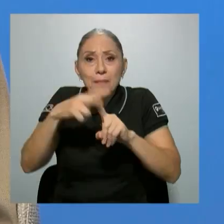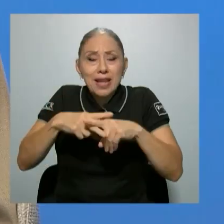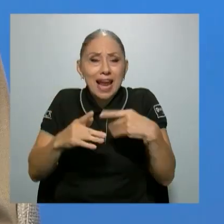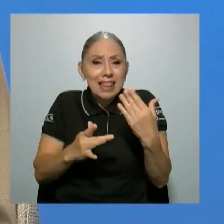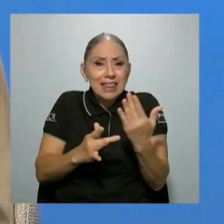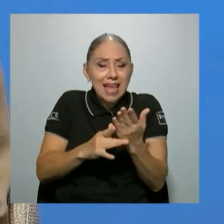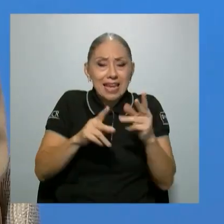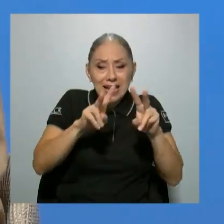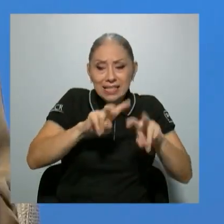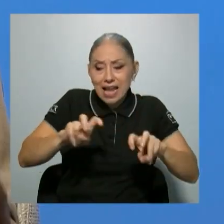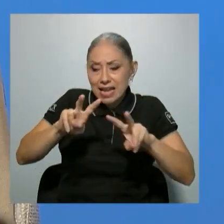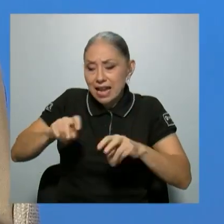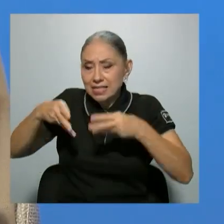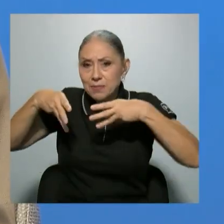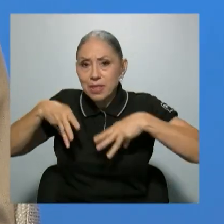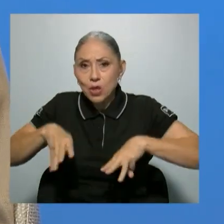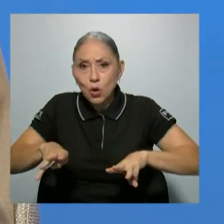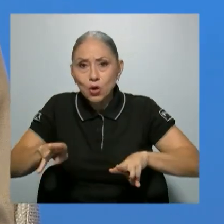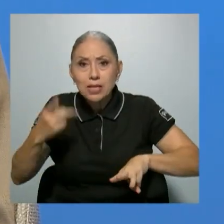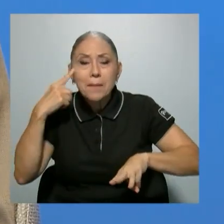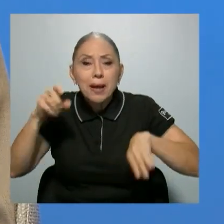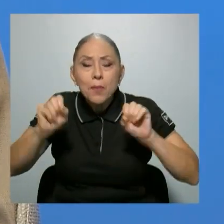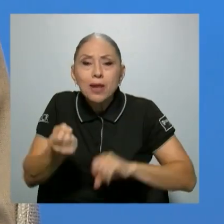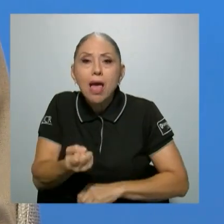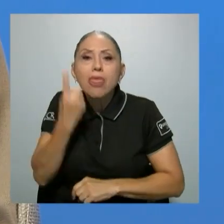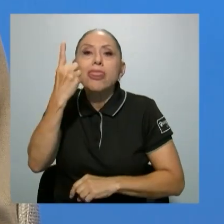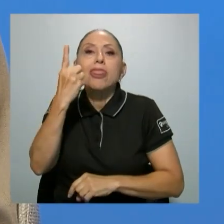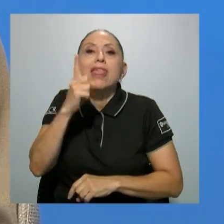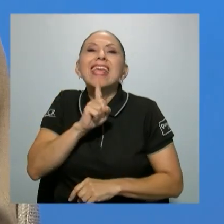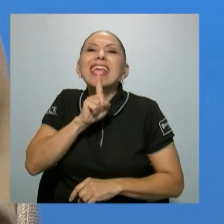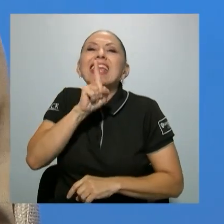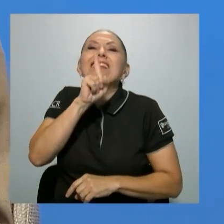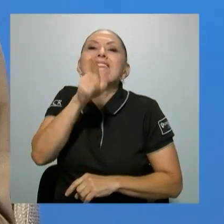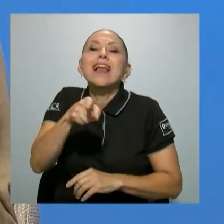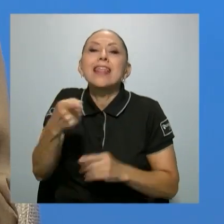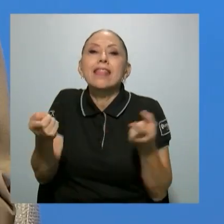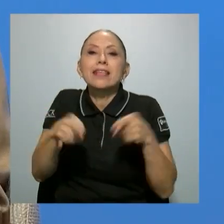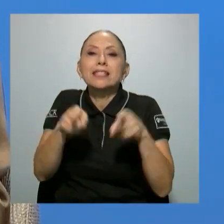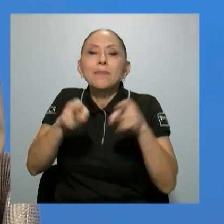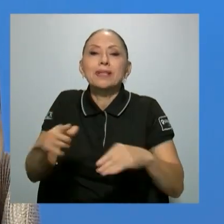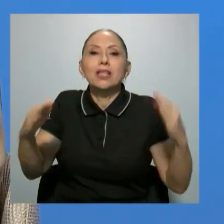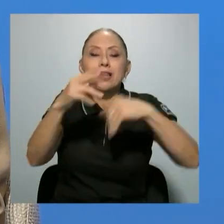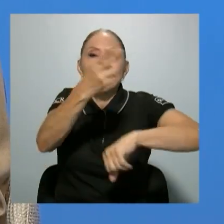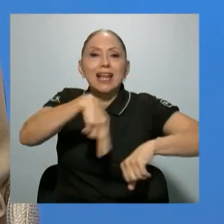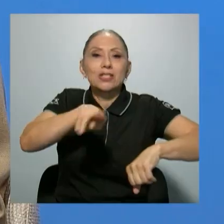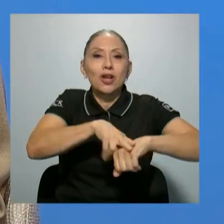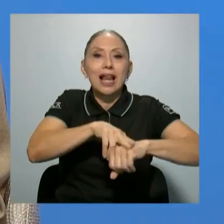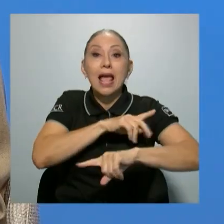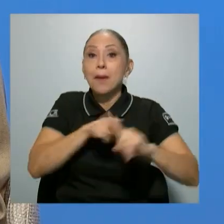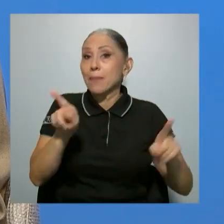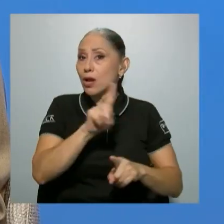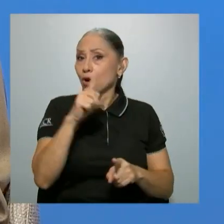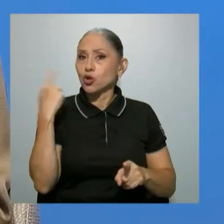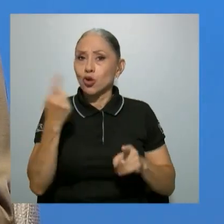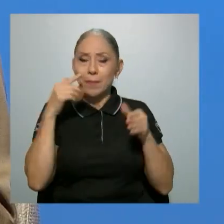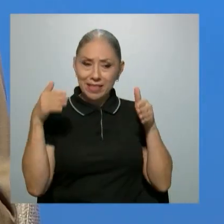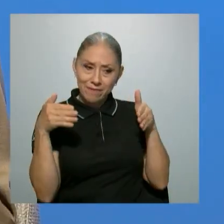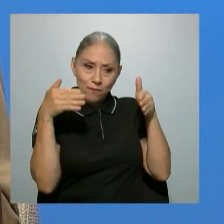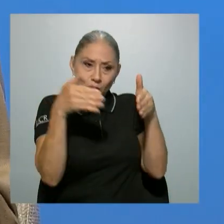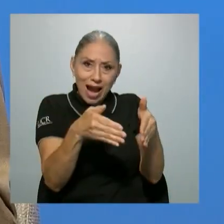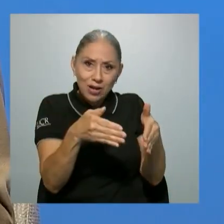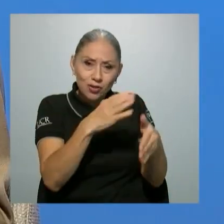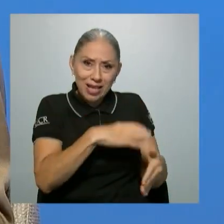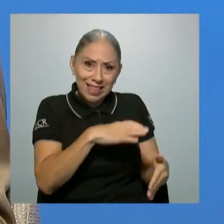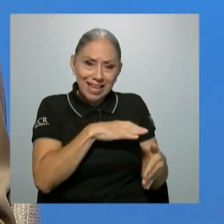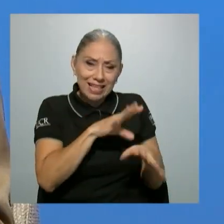análisis metodológicos para entender la realidad nacional, pero no enfocarnos solo en los indicadores tradicionales. ¿Por qué?